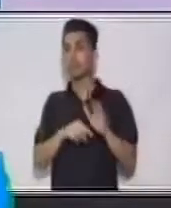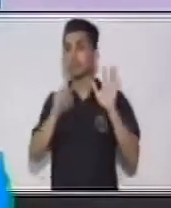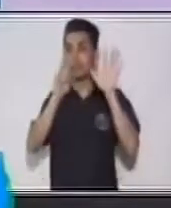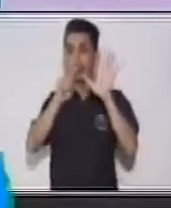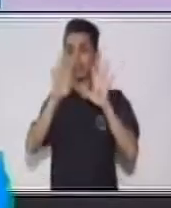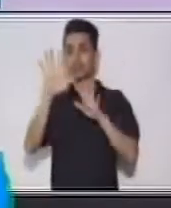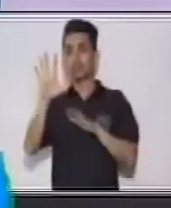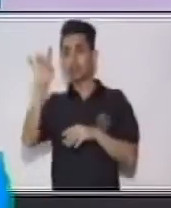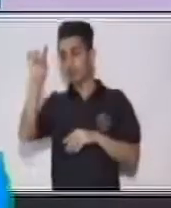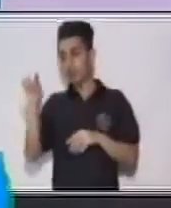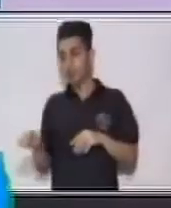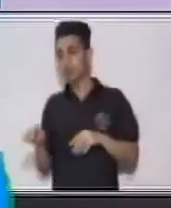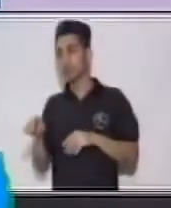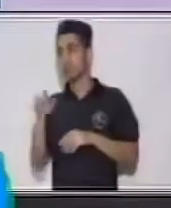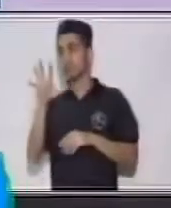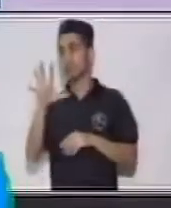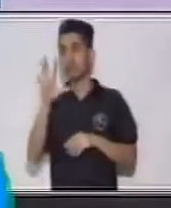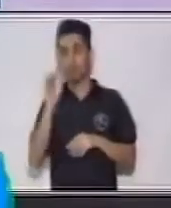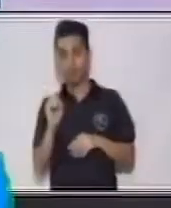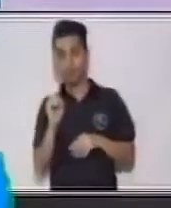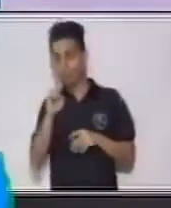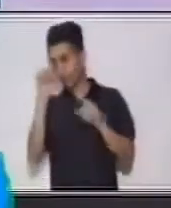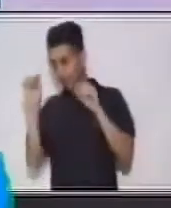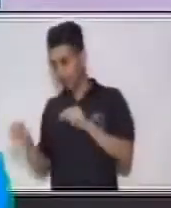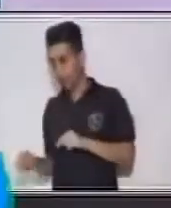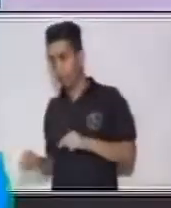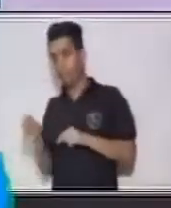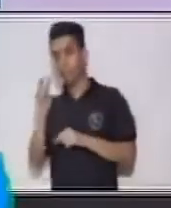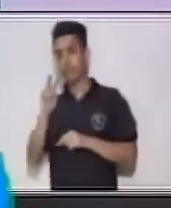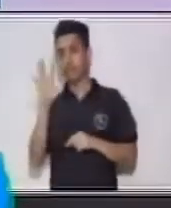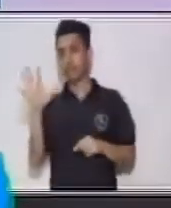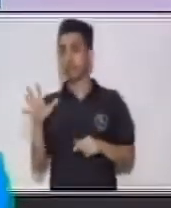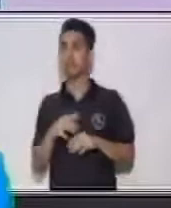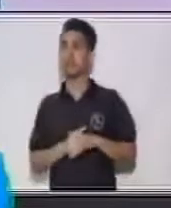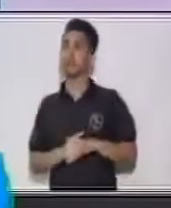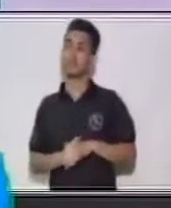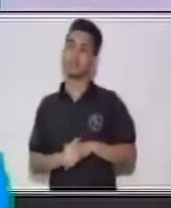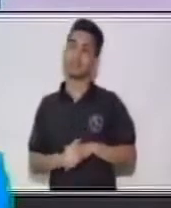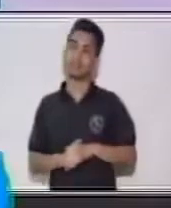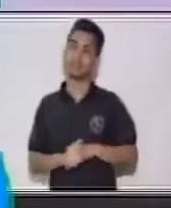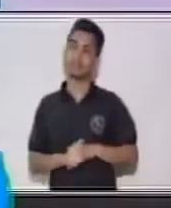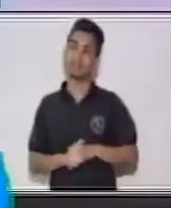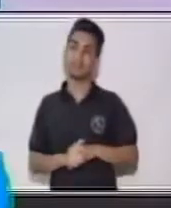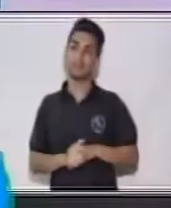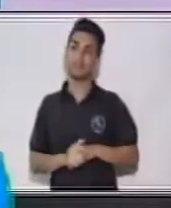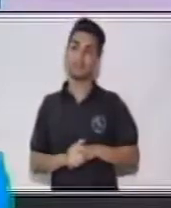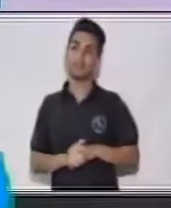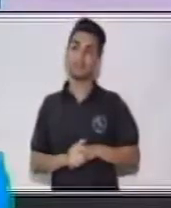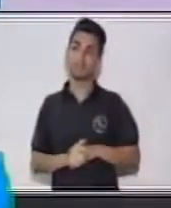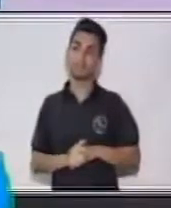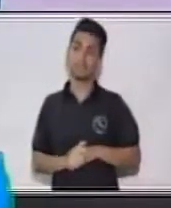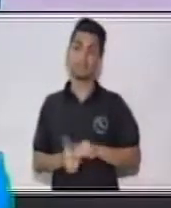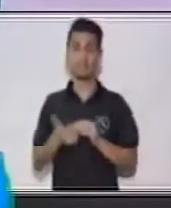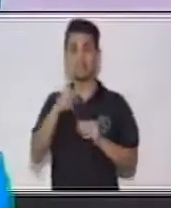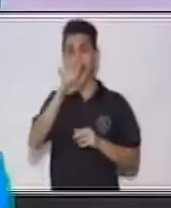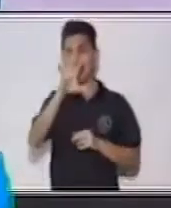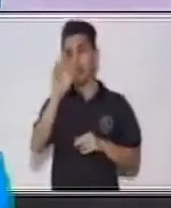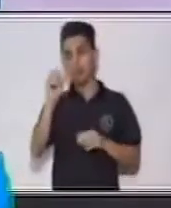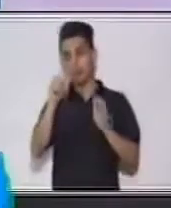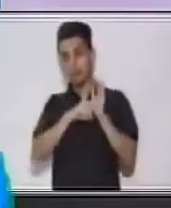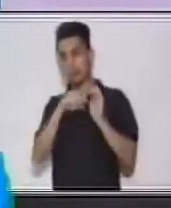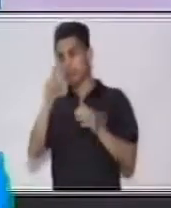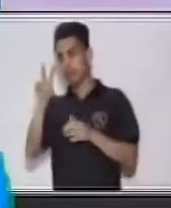75 a 50 75 menos 50 muy bien 25 50 menos